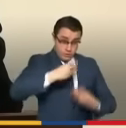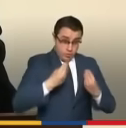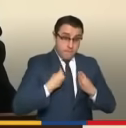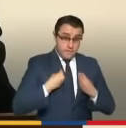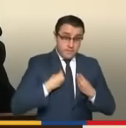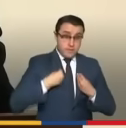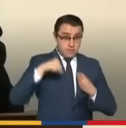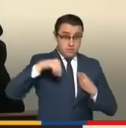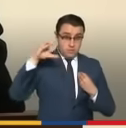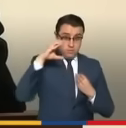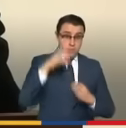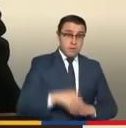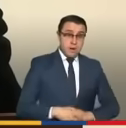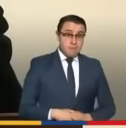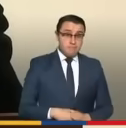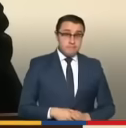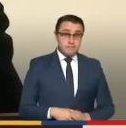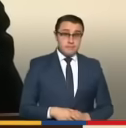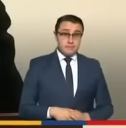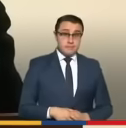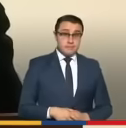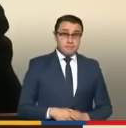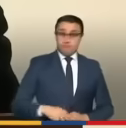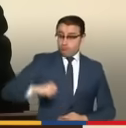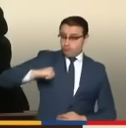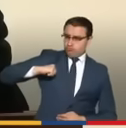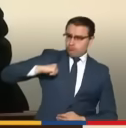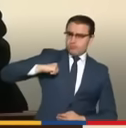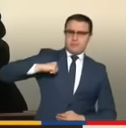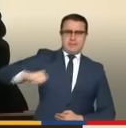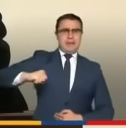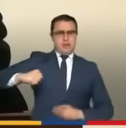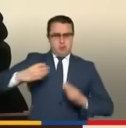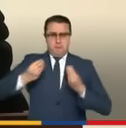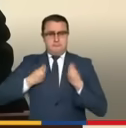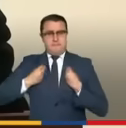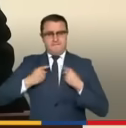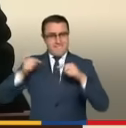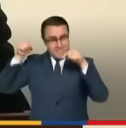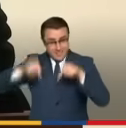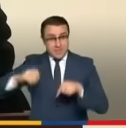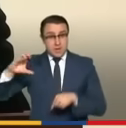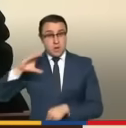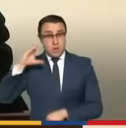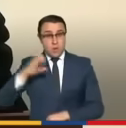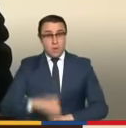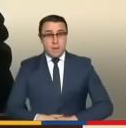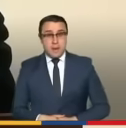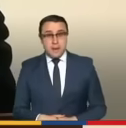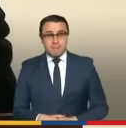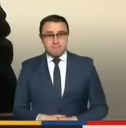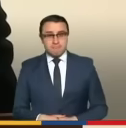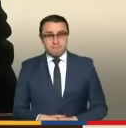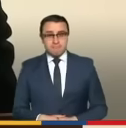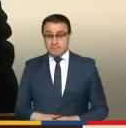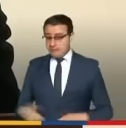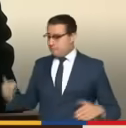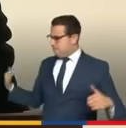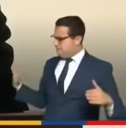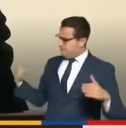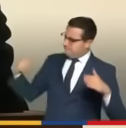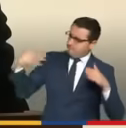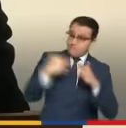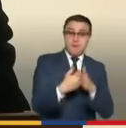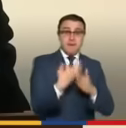Colombia? ¿Habrá derecho a existir en Colombia? Pues al cabo de estos 30 años tenemos